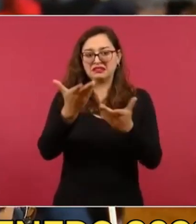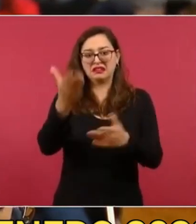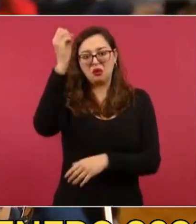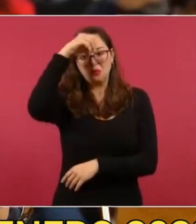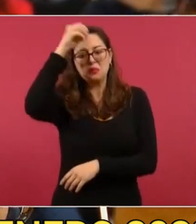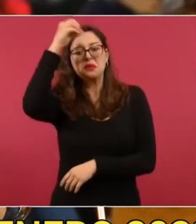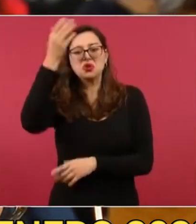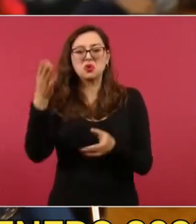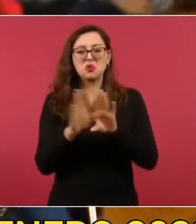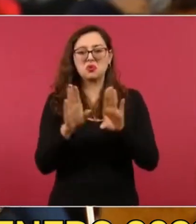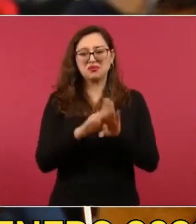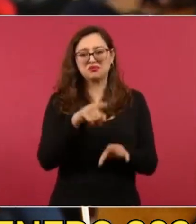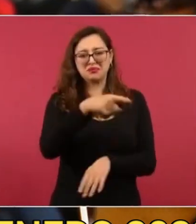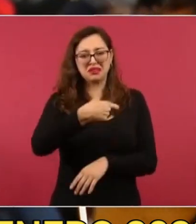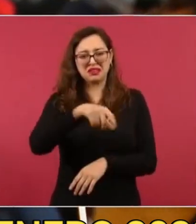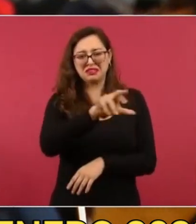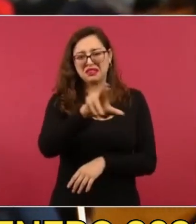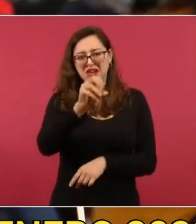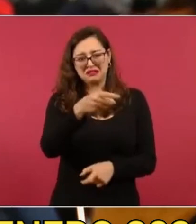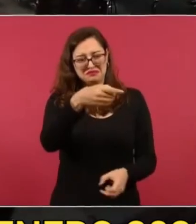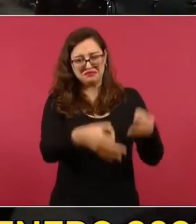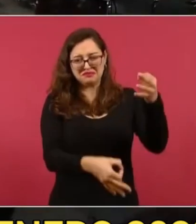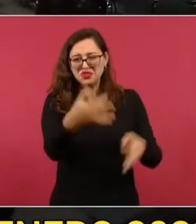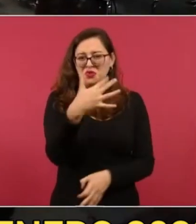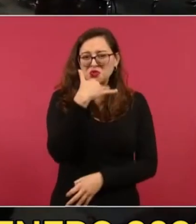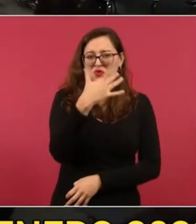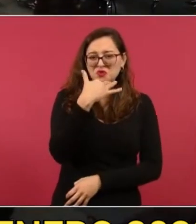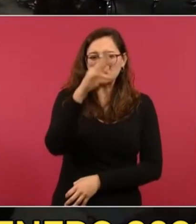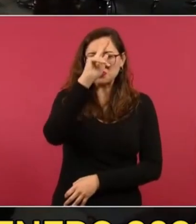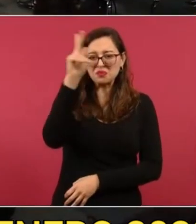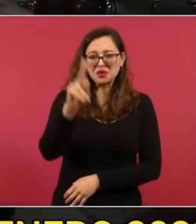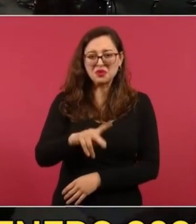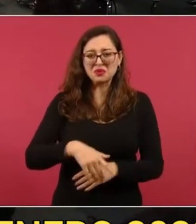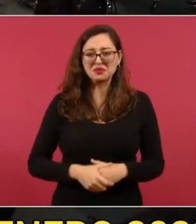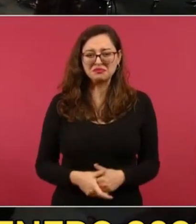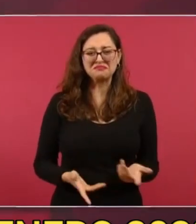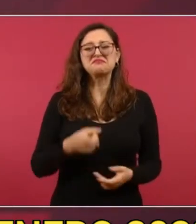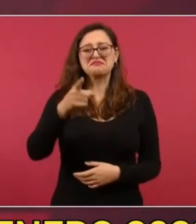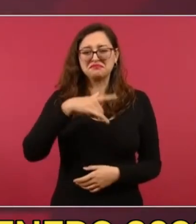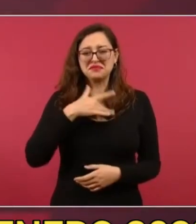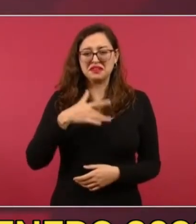de Quintana Roo tenga un fiscal pues, de esta talla? Bueno, primero